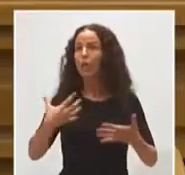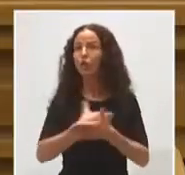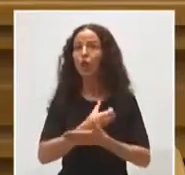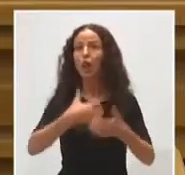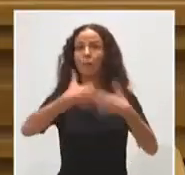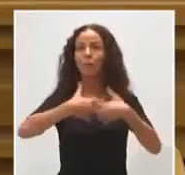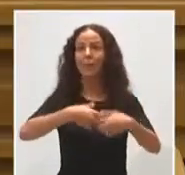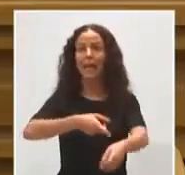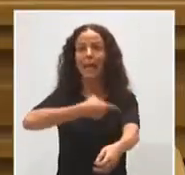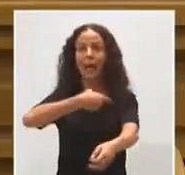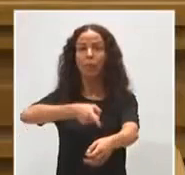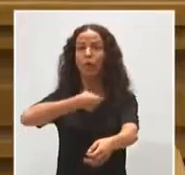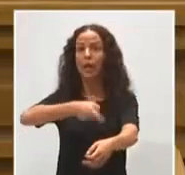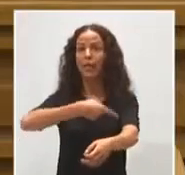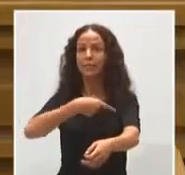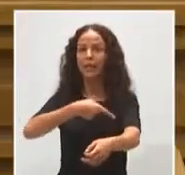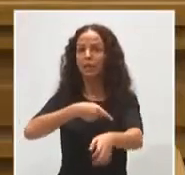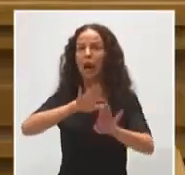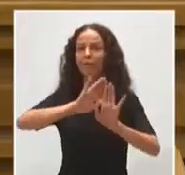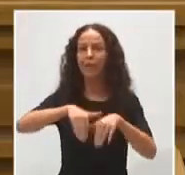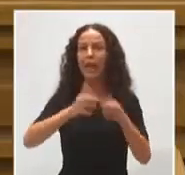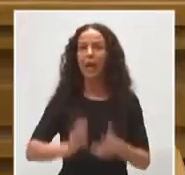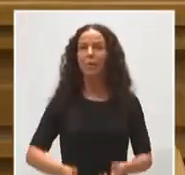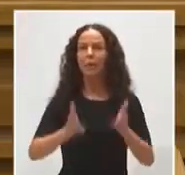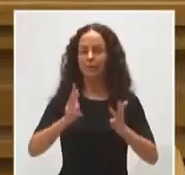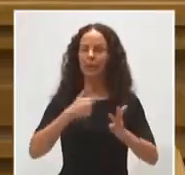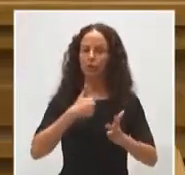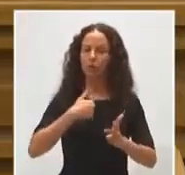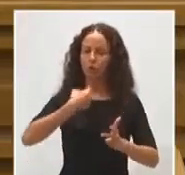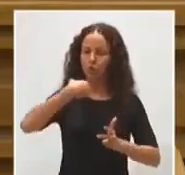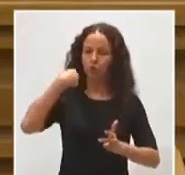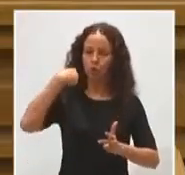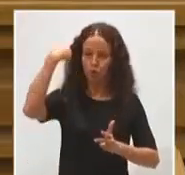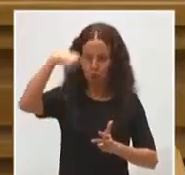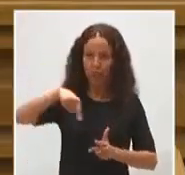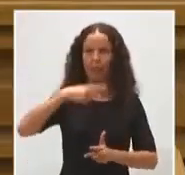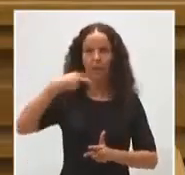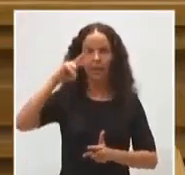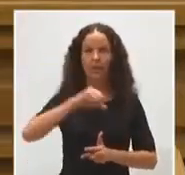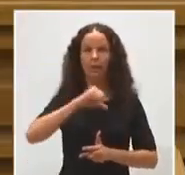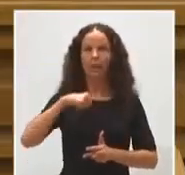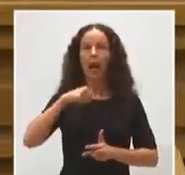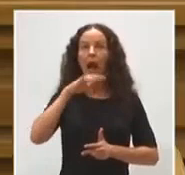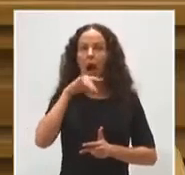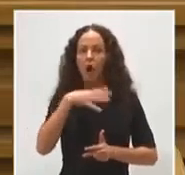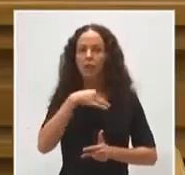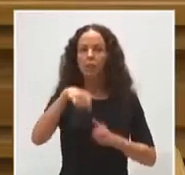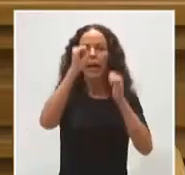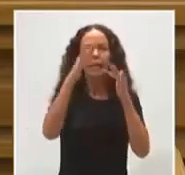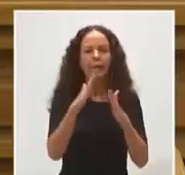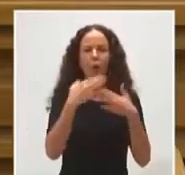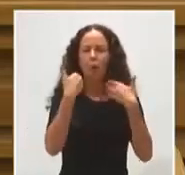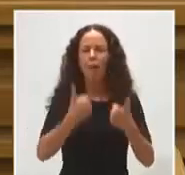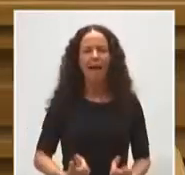en hemodiálisis que se está extendiendo y que nos permite no ser por experiencia de más personal atender de una manera infinitamente más humana más directa y